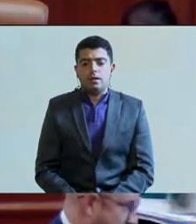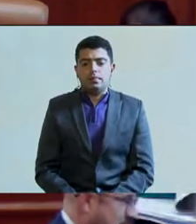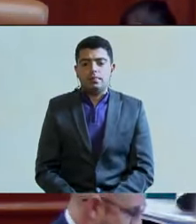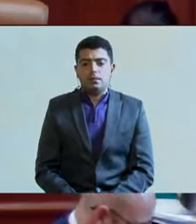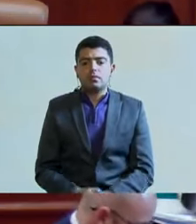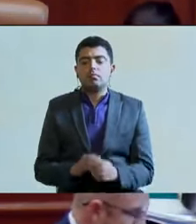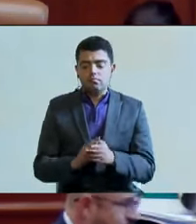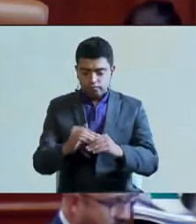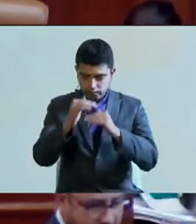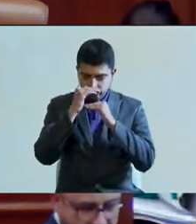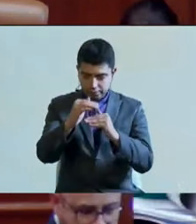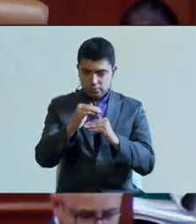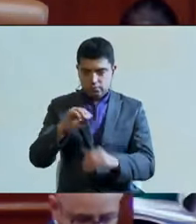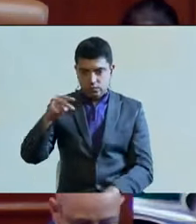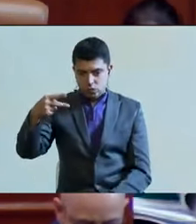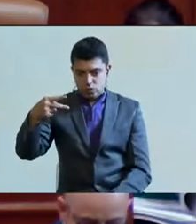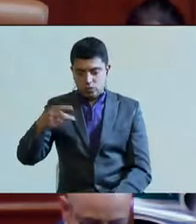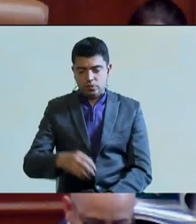parágrafo